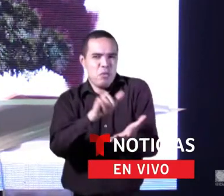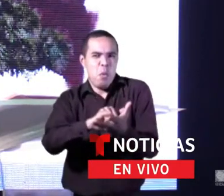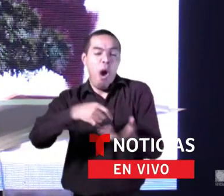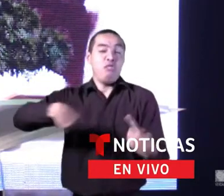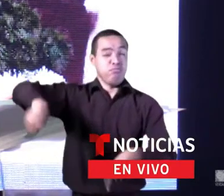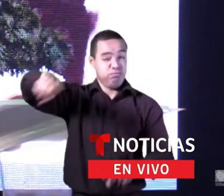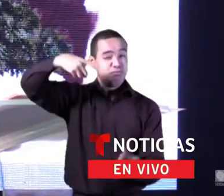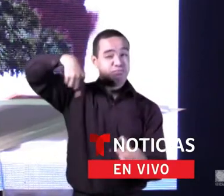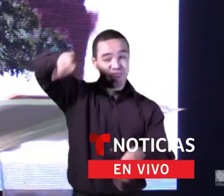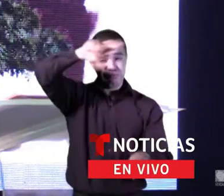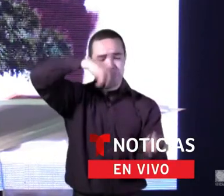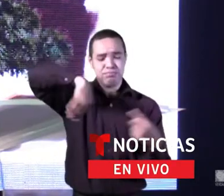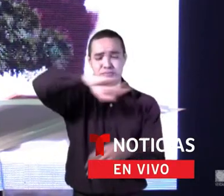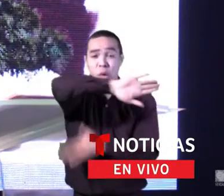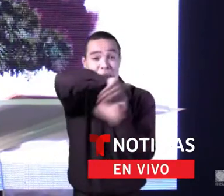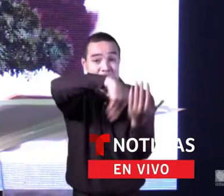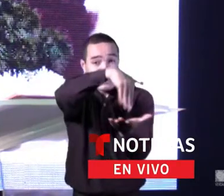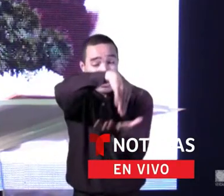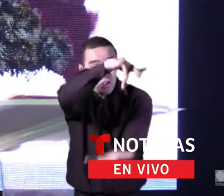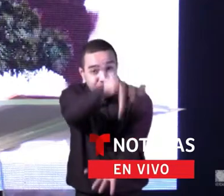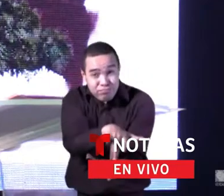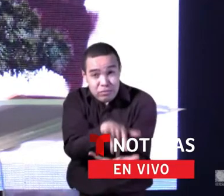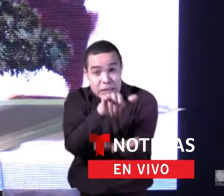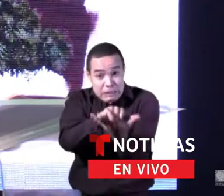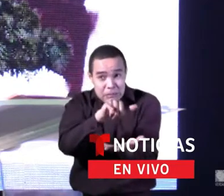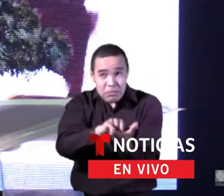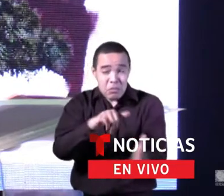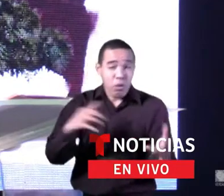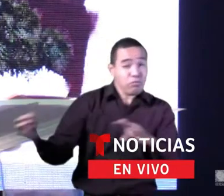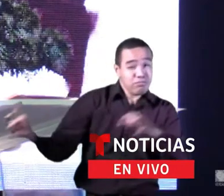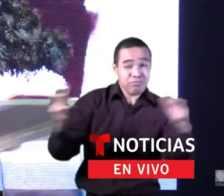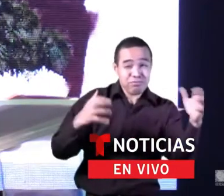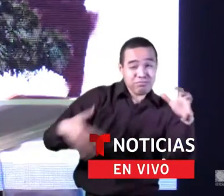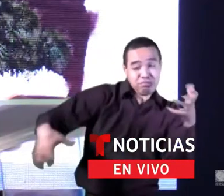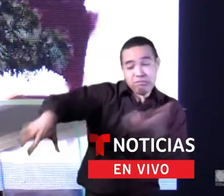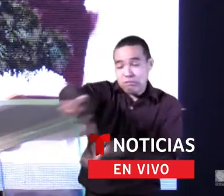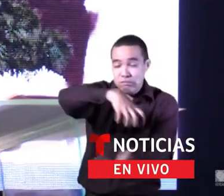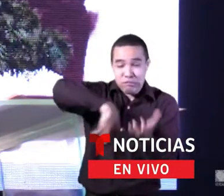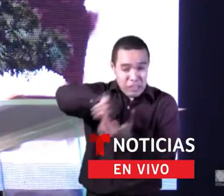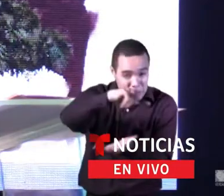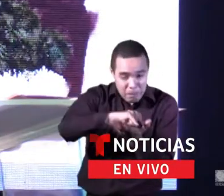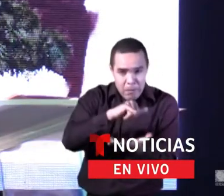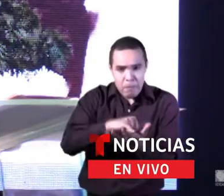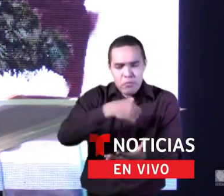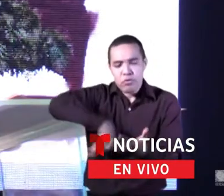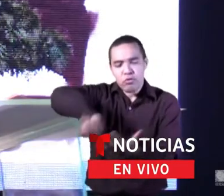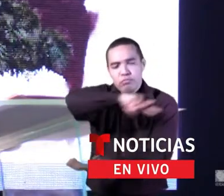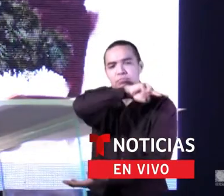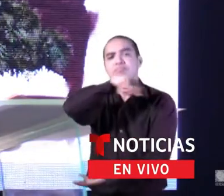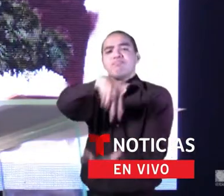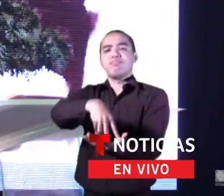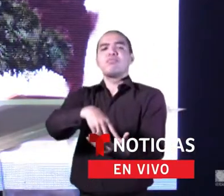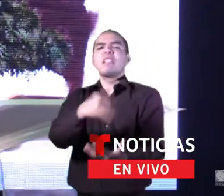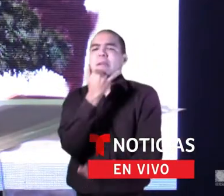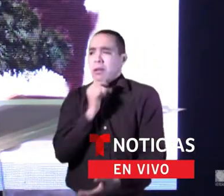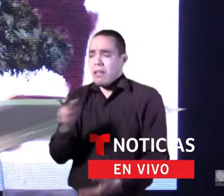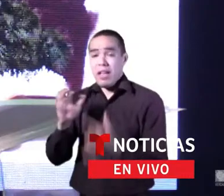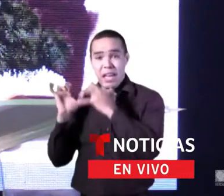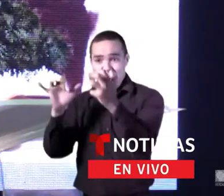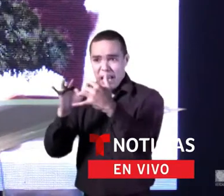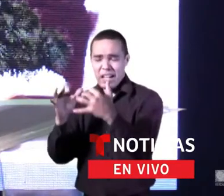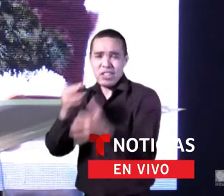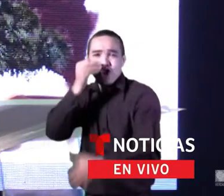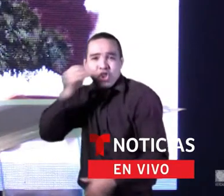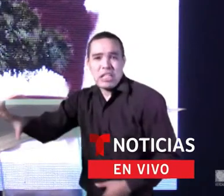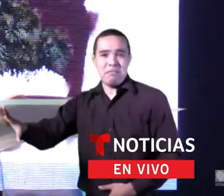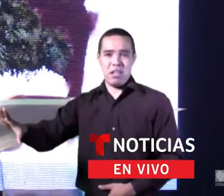nos levantamos al unísono ante colombia para decirle al país que la guerra es un fracaso